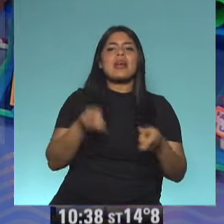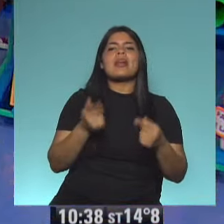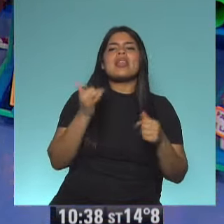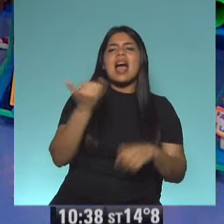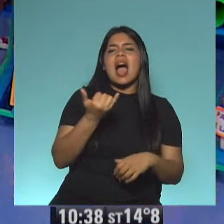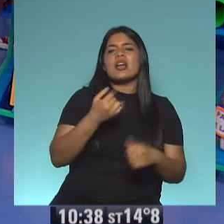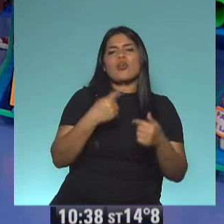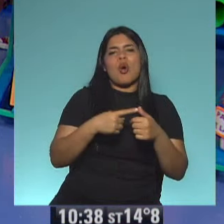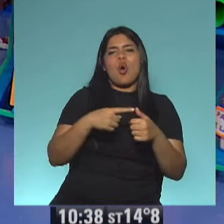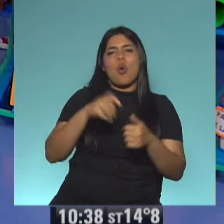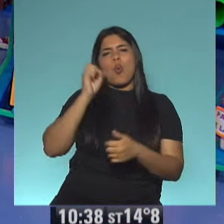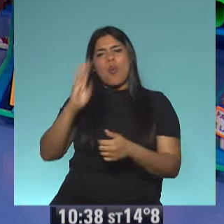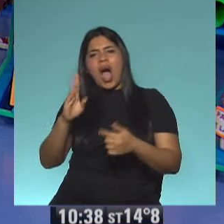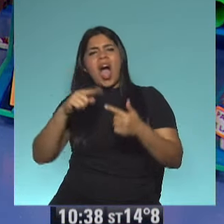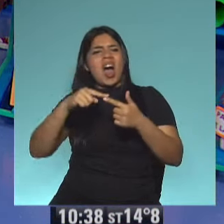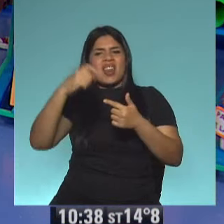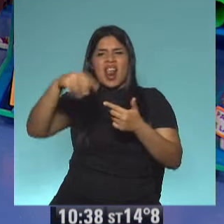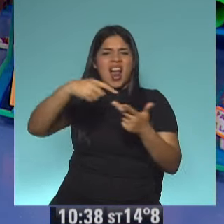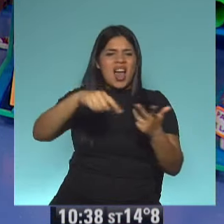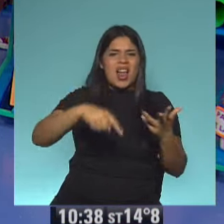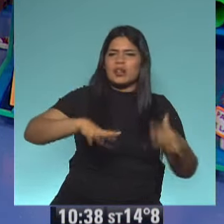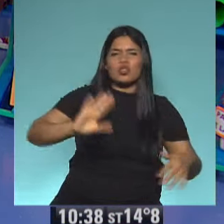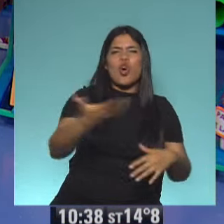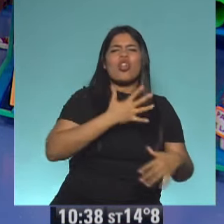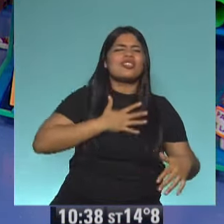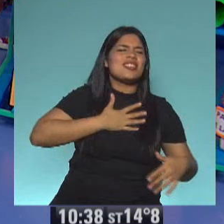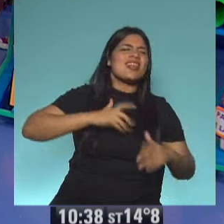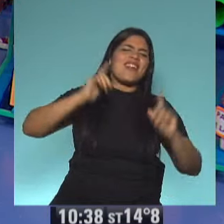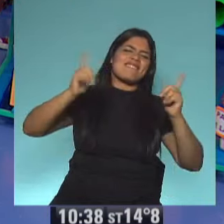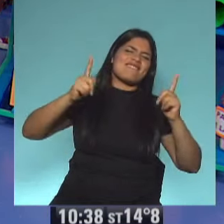cantinas, realmente es una fiesta.